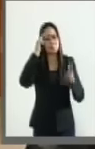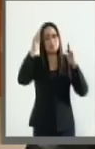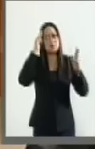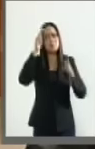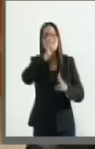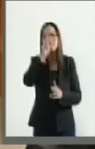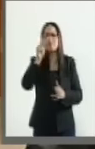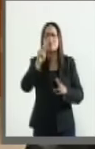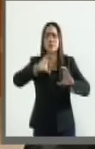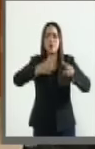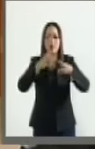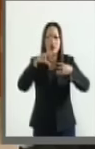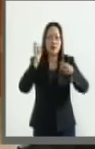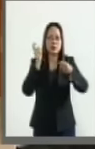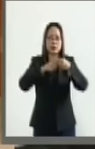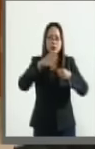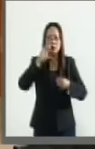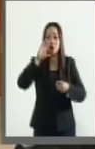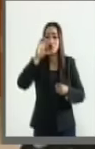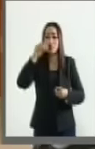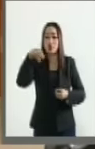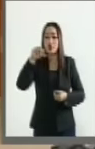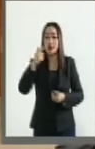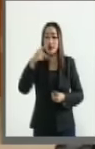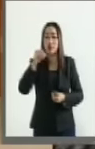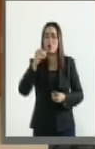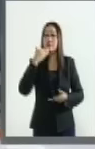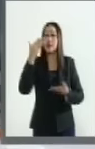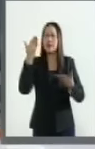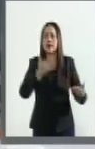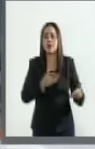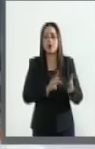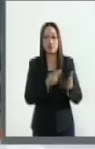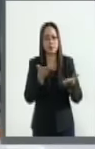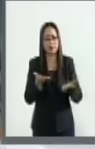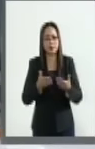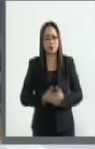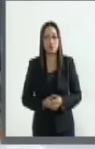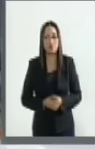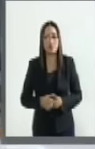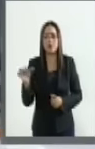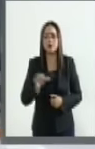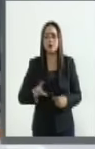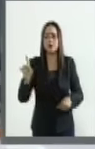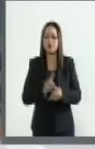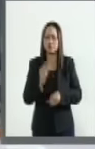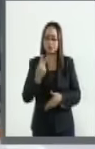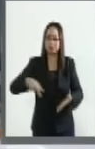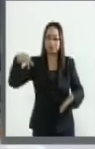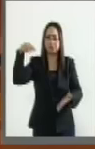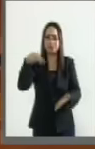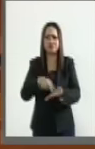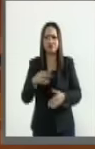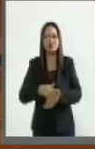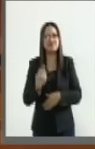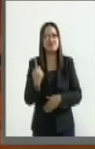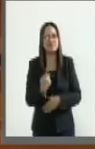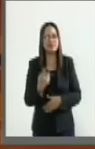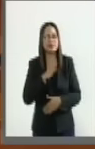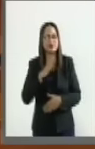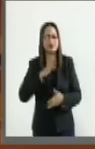gobernadores integrantes de la CONAGO. Sea usted bienvenido una vez más. El día de hoy acudo a esta tribuna a nombre de la Comisión